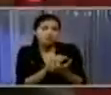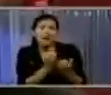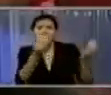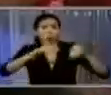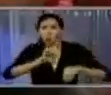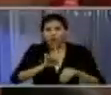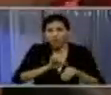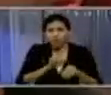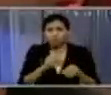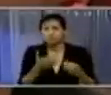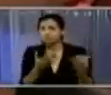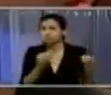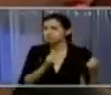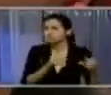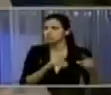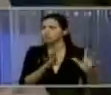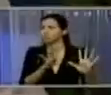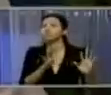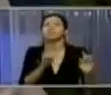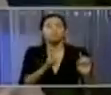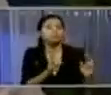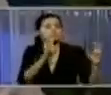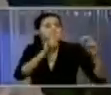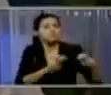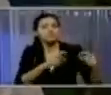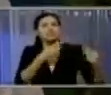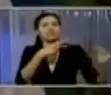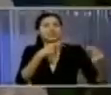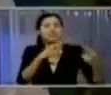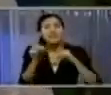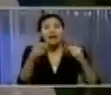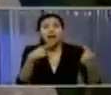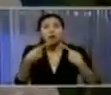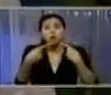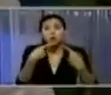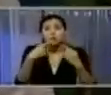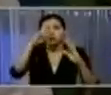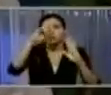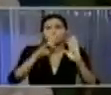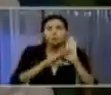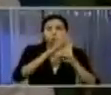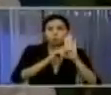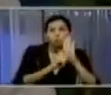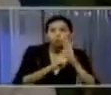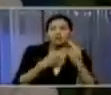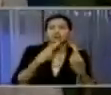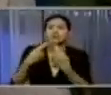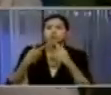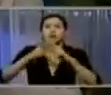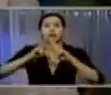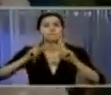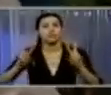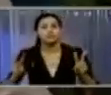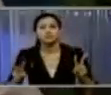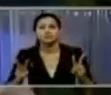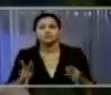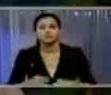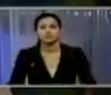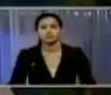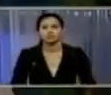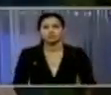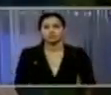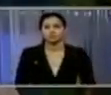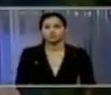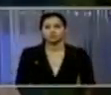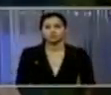de altura, del respeto a la Constitución, de las relaciones de paz.